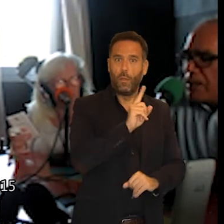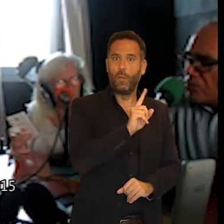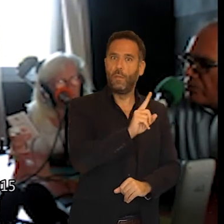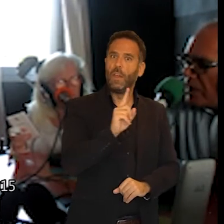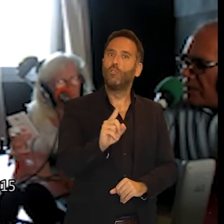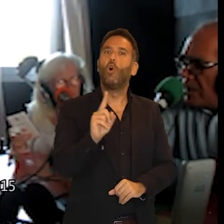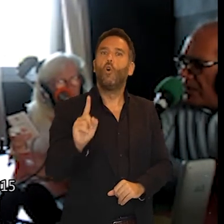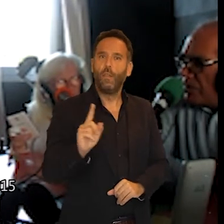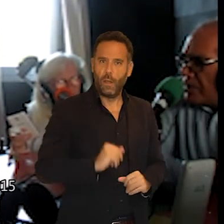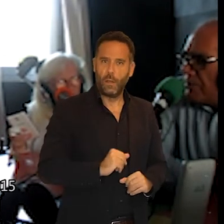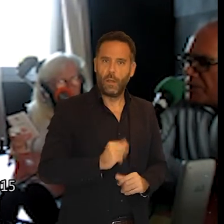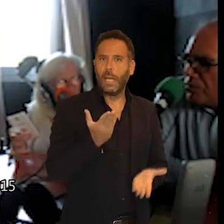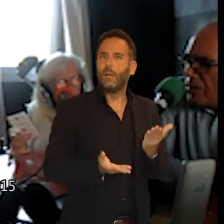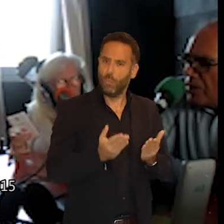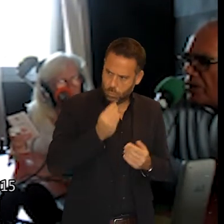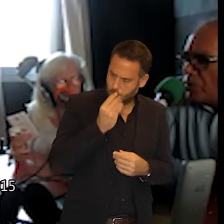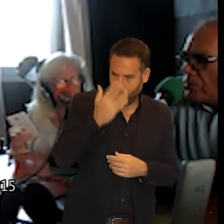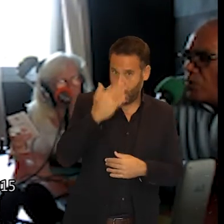bastante. Oye,